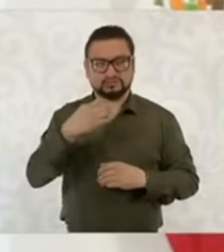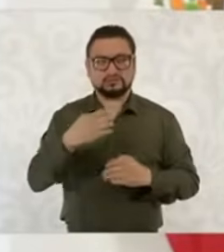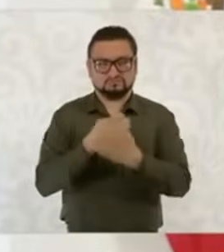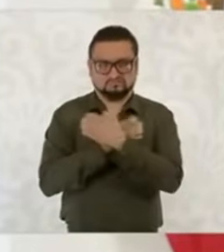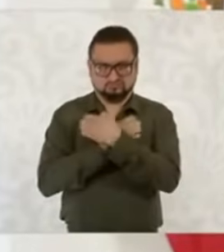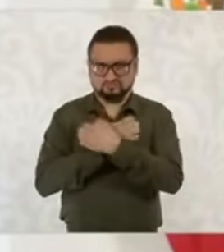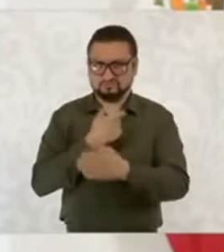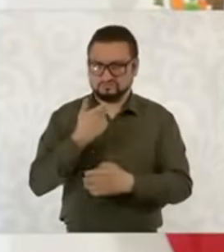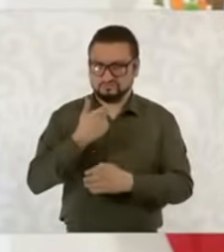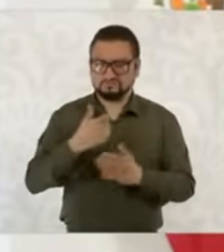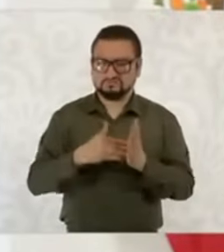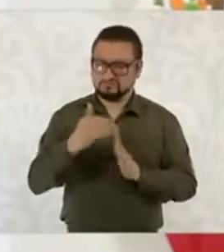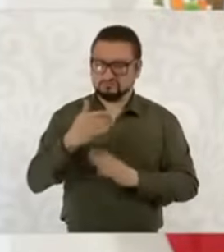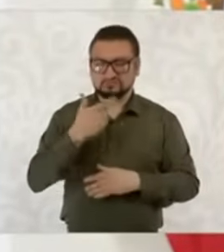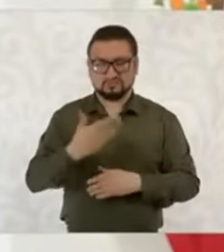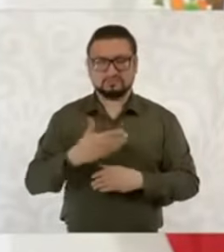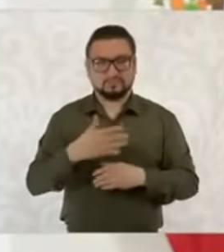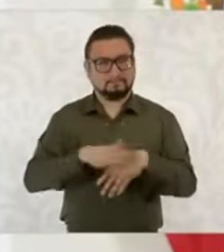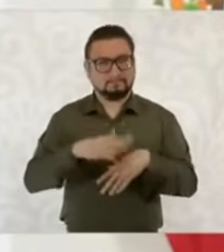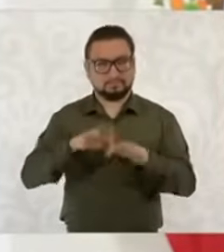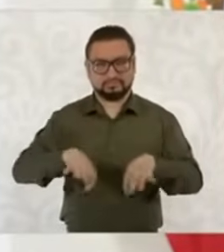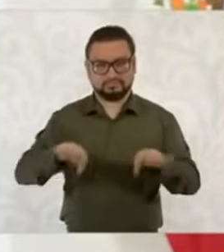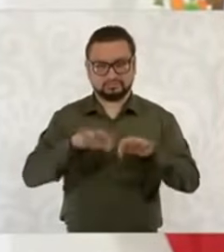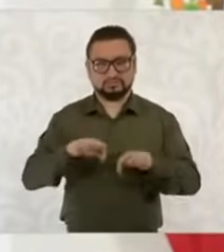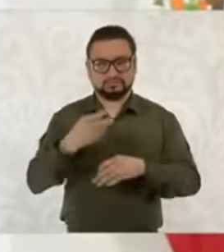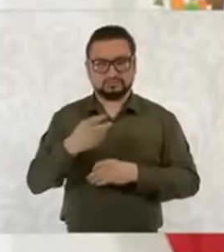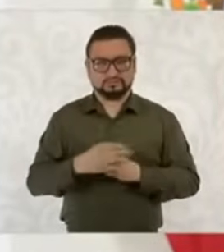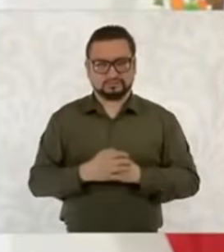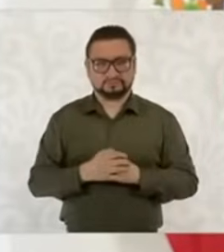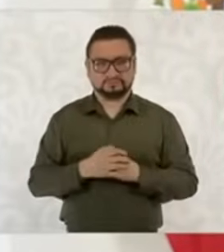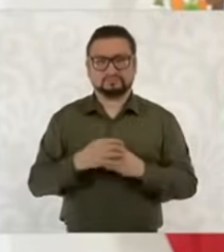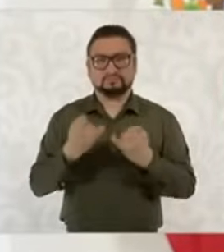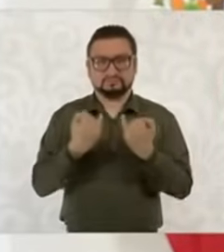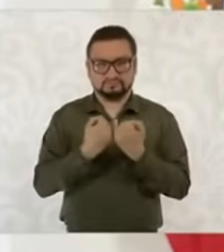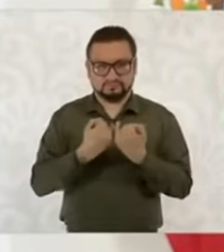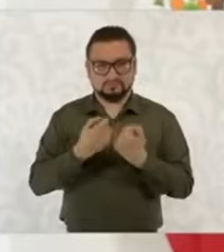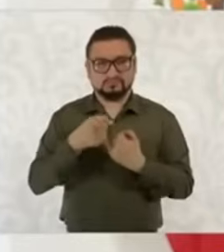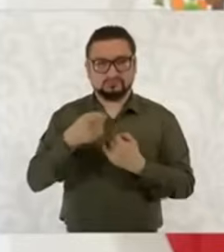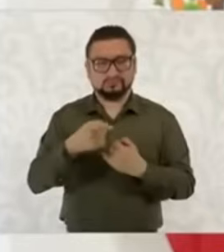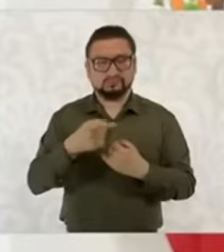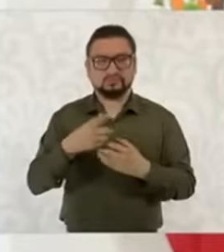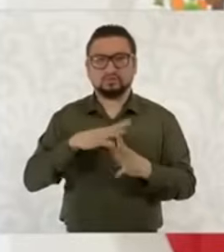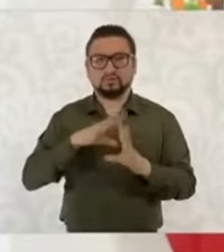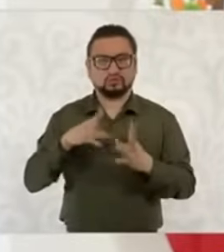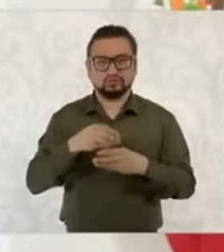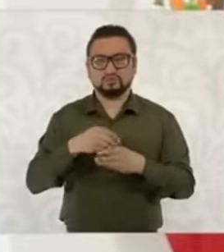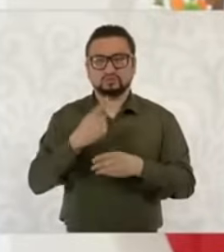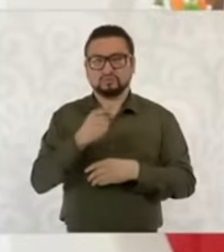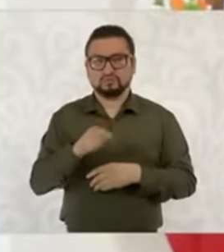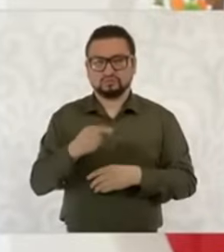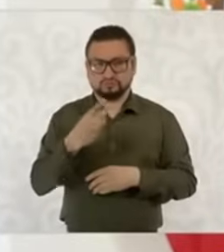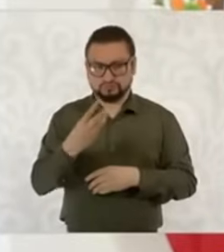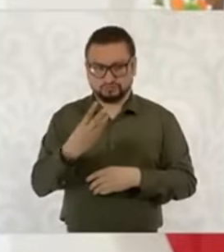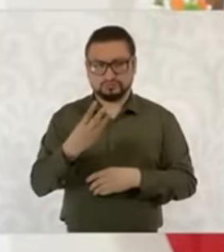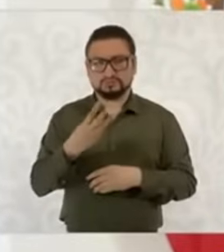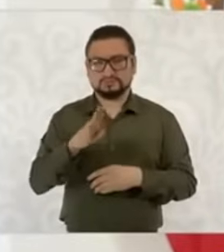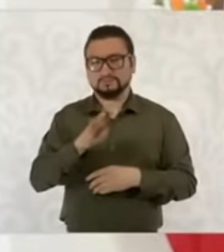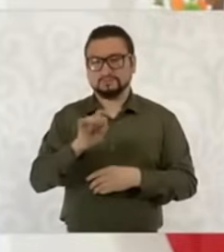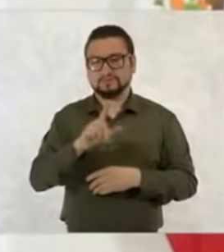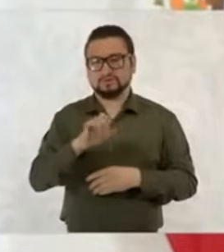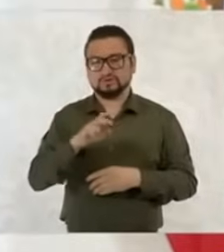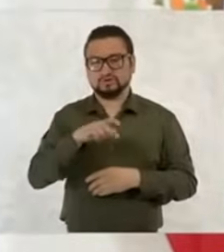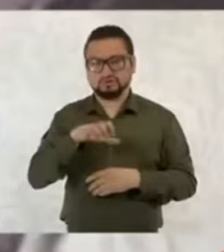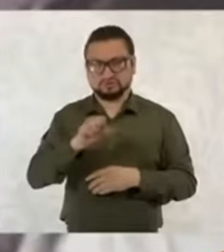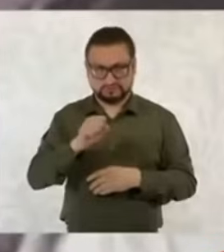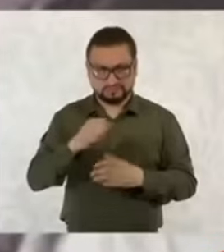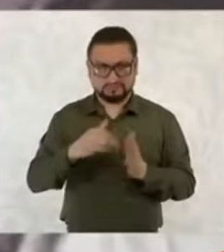más importantes del presupuesto. Los rubros de inversión totalizan 1.3 billones de pesos,